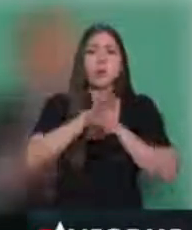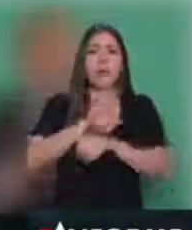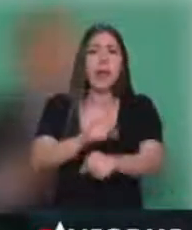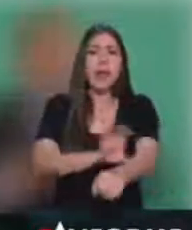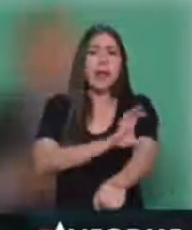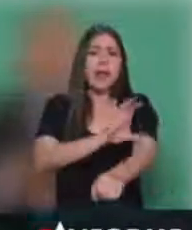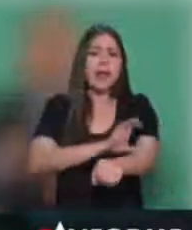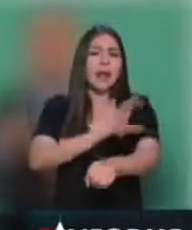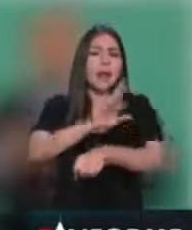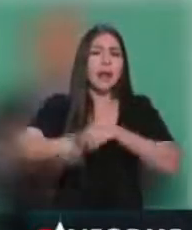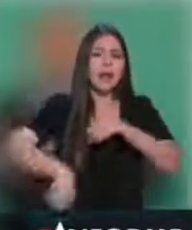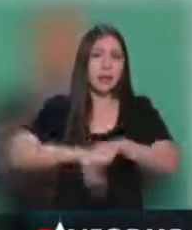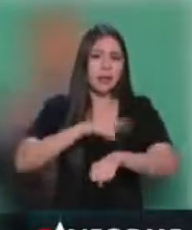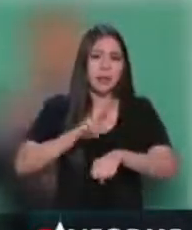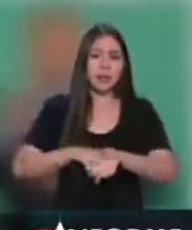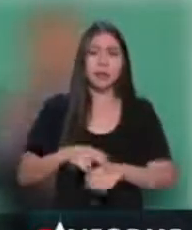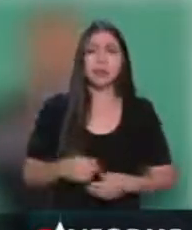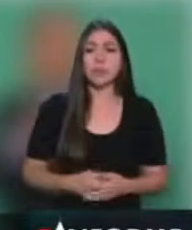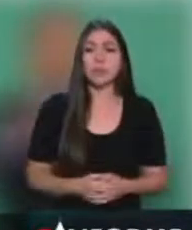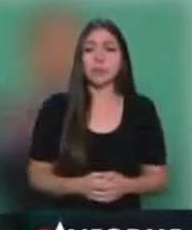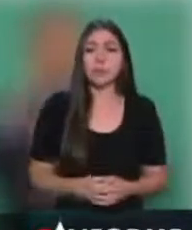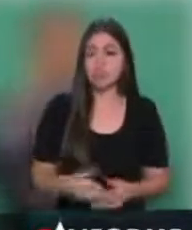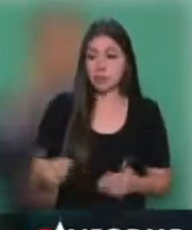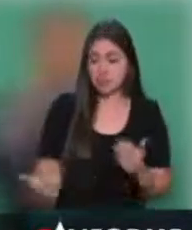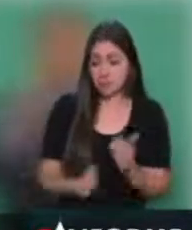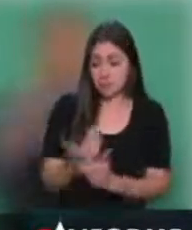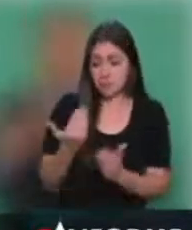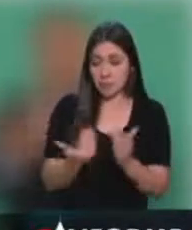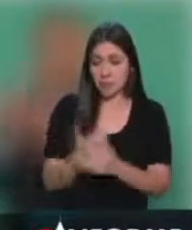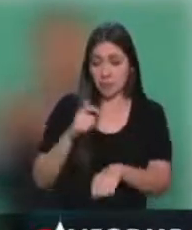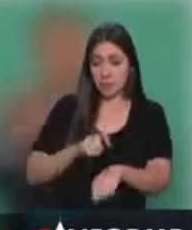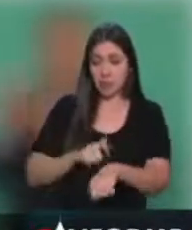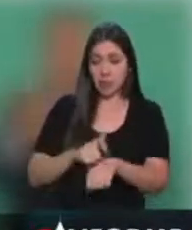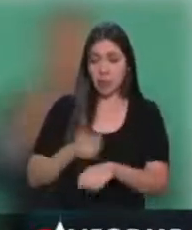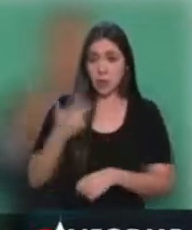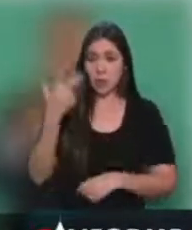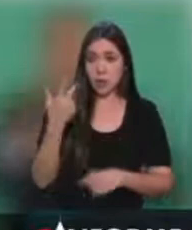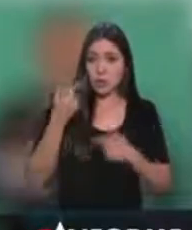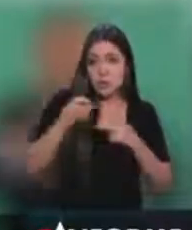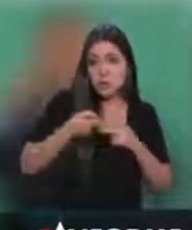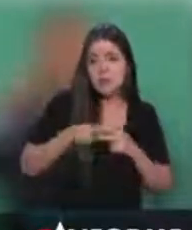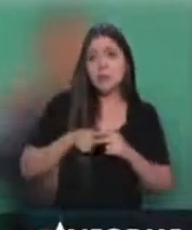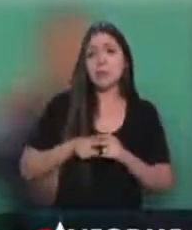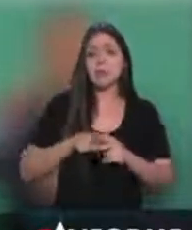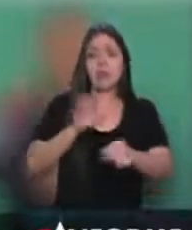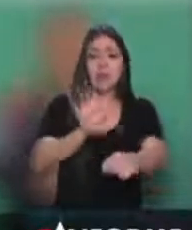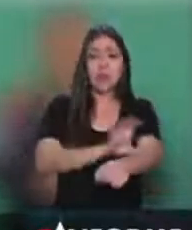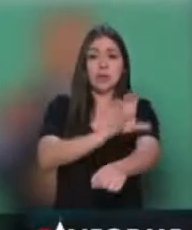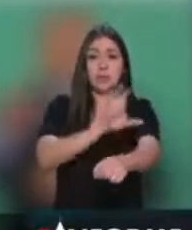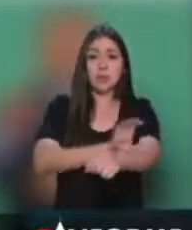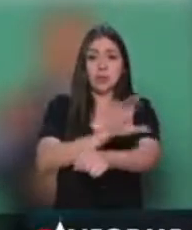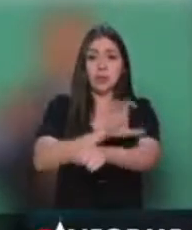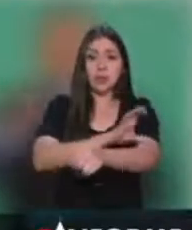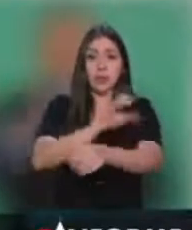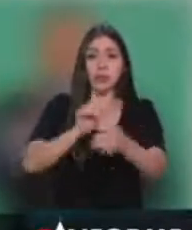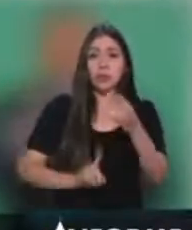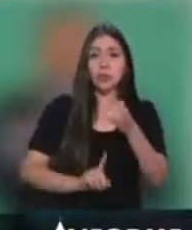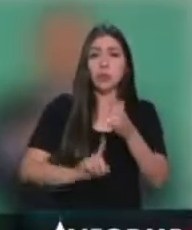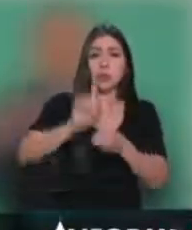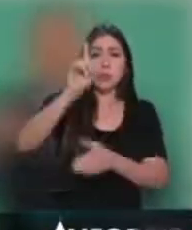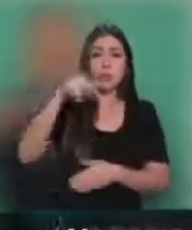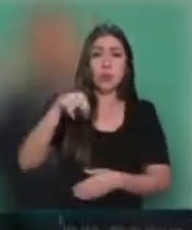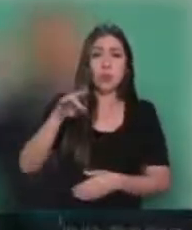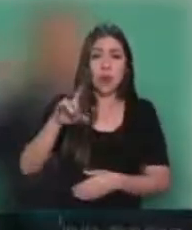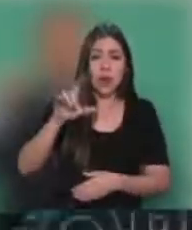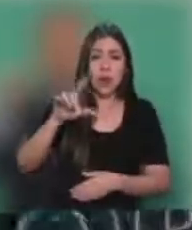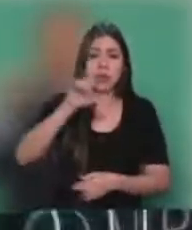se produce a las 8 de la mañana, se sube la electricidad nuclear, después la solar y la eólica,